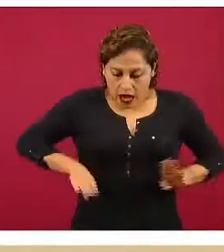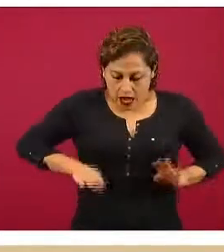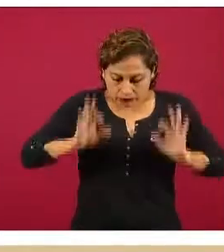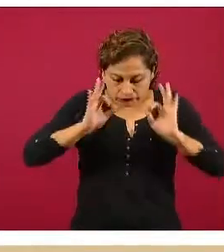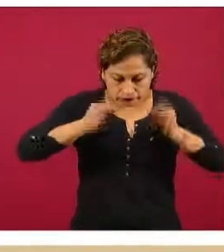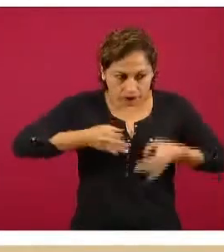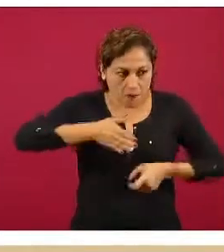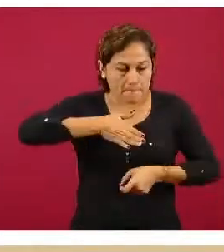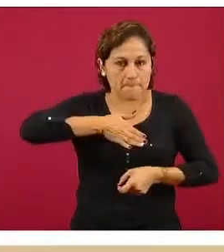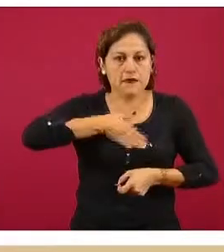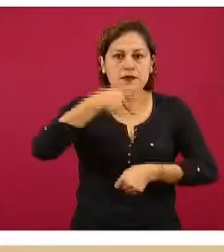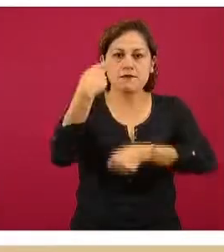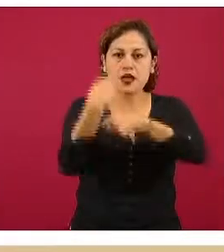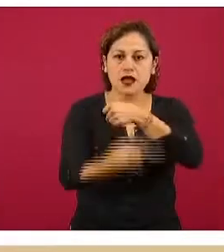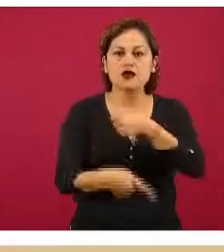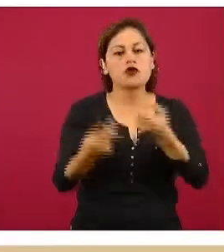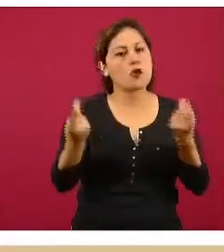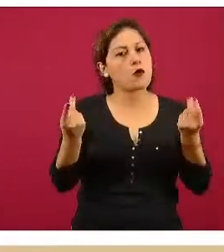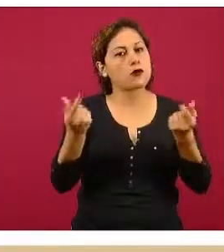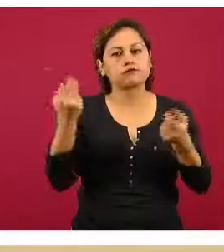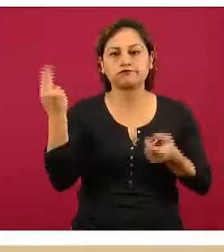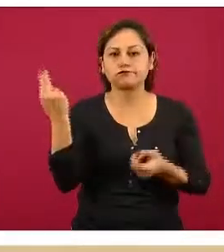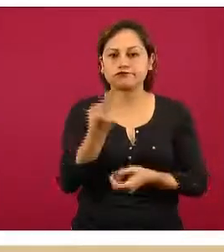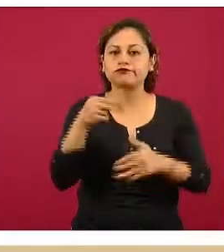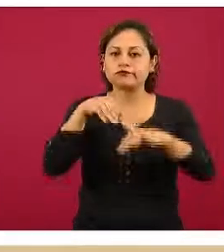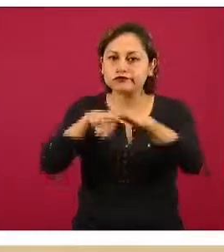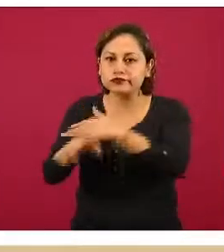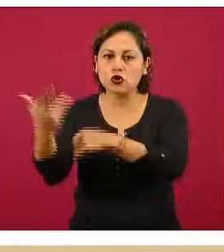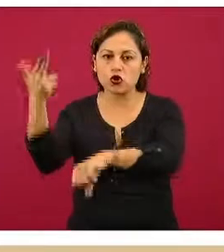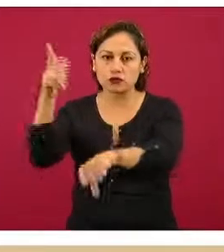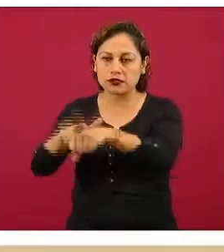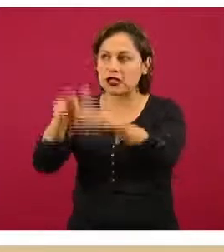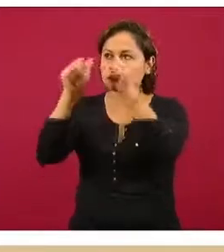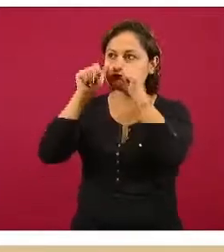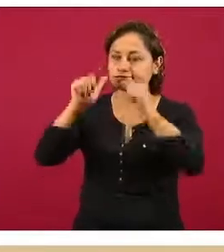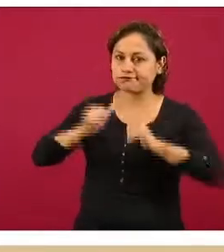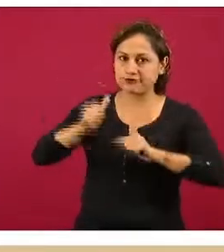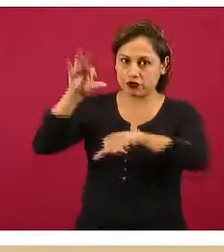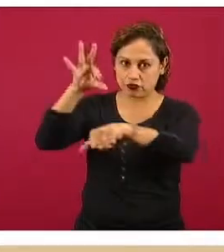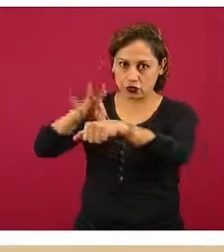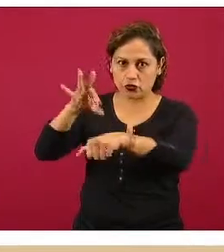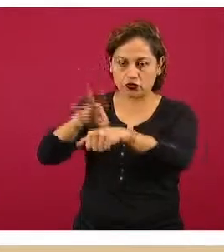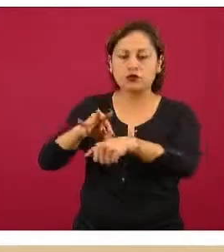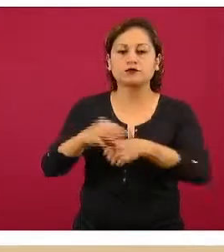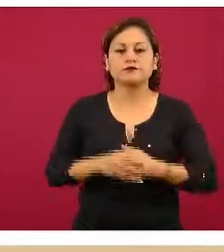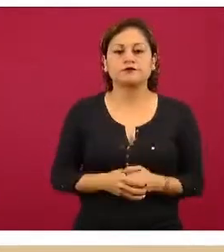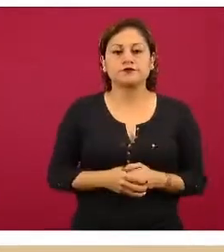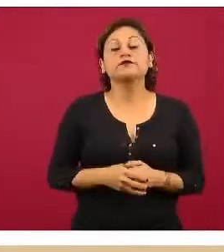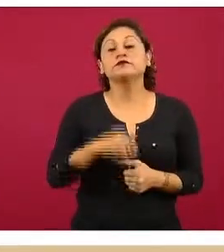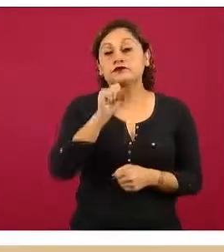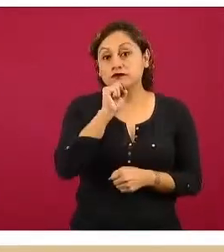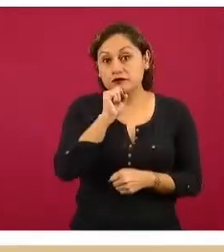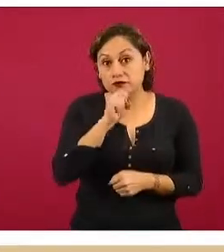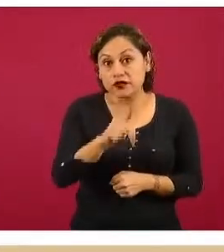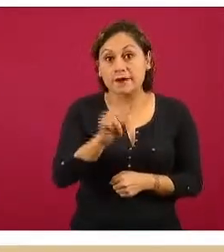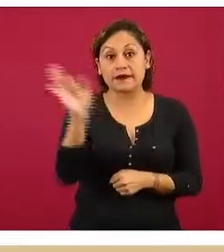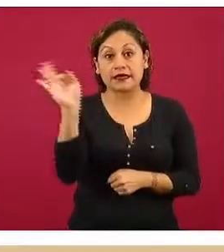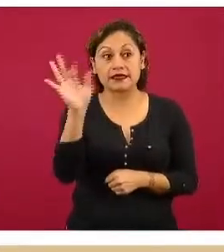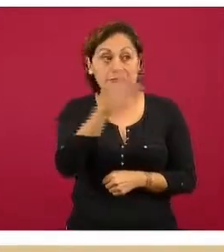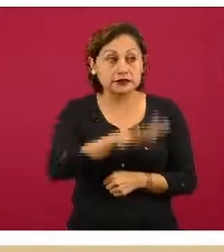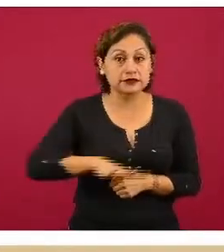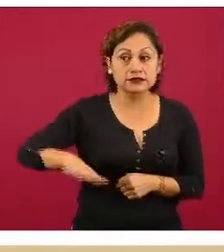corresponde. También es importante pues mantenerse en contacto con nuestros familiares y amigos con mayor riesgo de